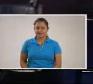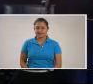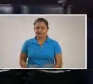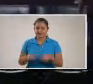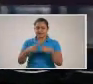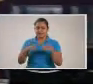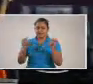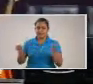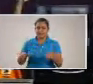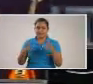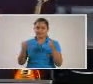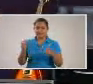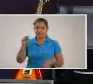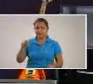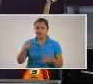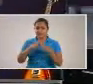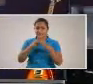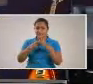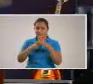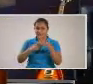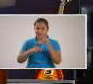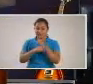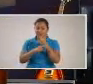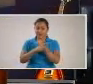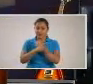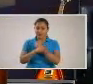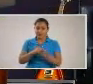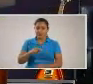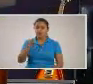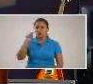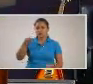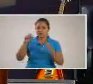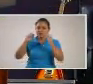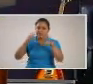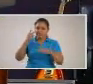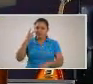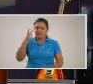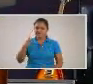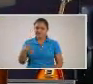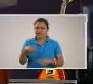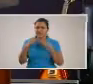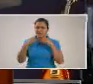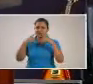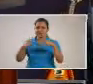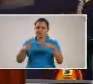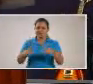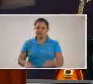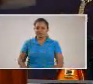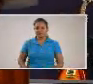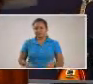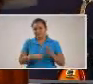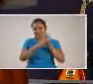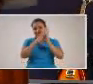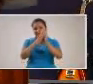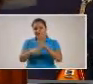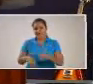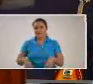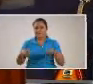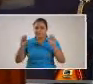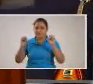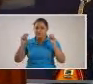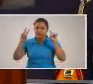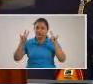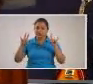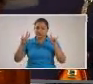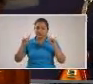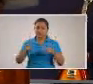Pero entonces ahí empezó el problema, porque usted puede ver las noticias, hermano. Y por ejemplo, Estados Unidos ya